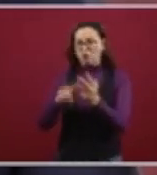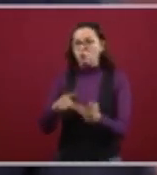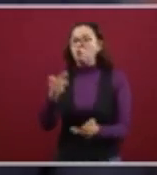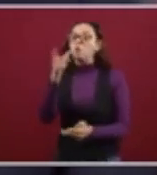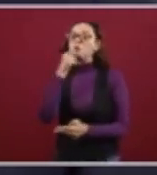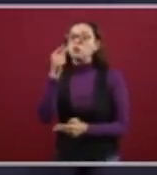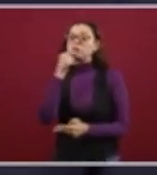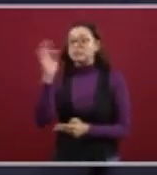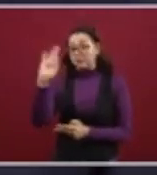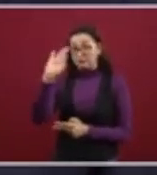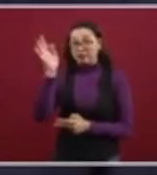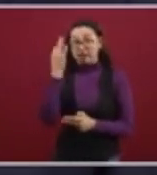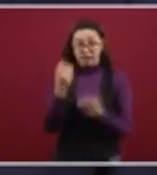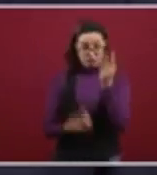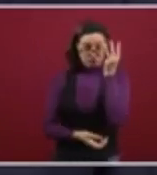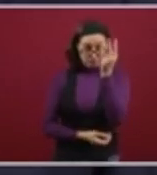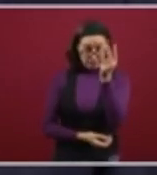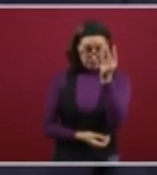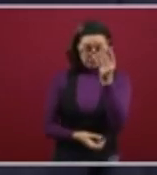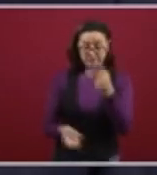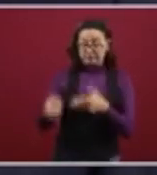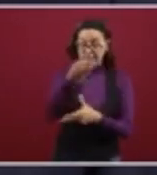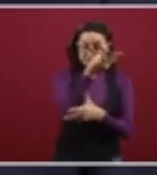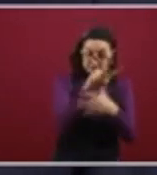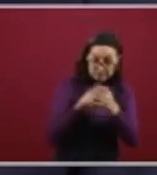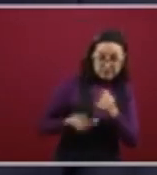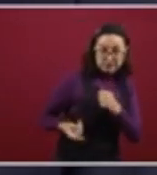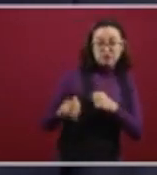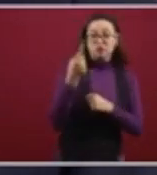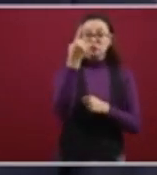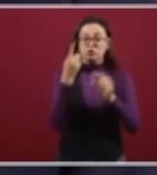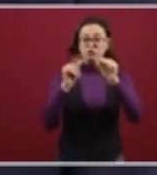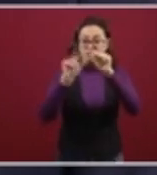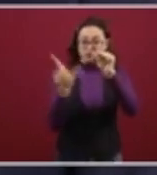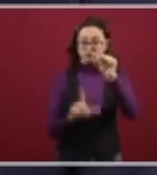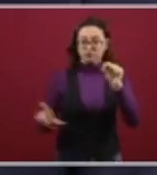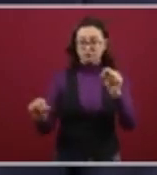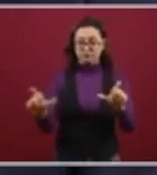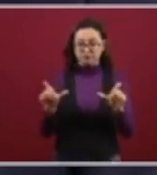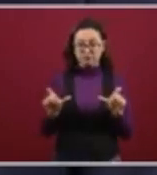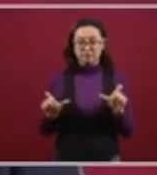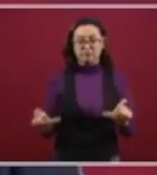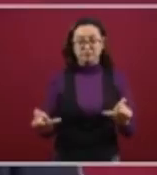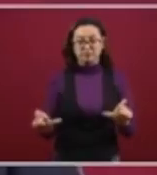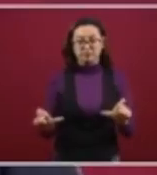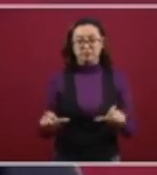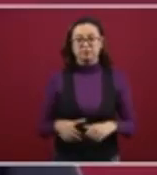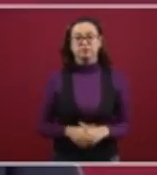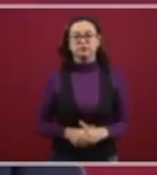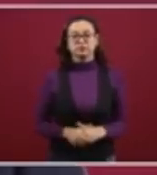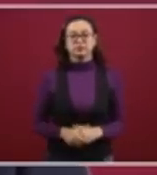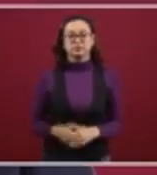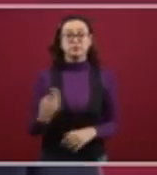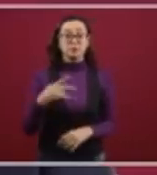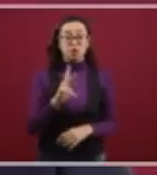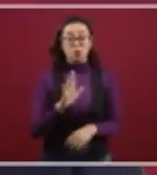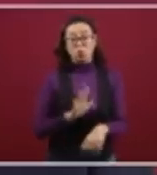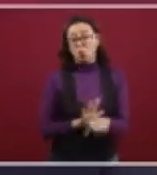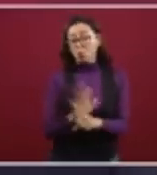van a conformar, van a terminar de conformar la Guardia Nacional. Aquí lo